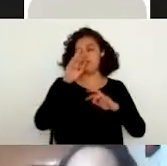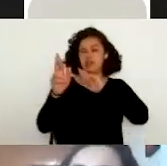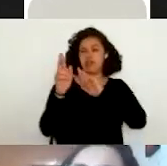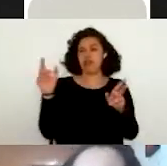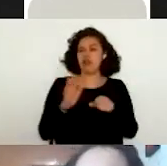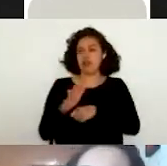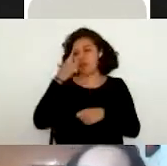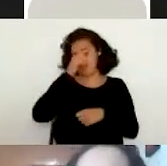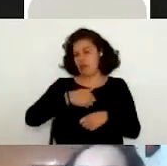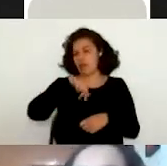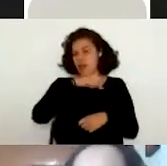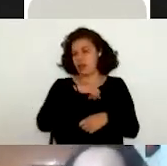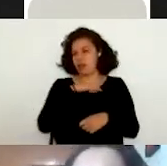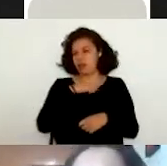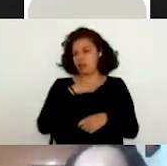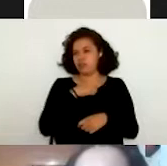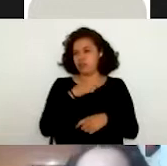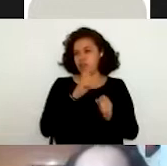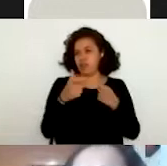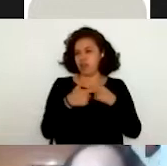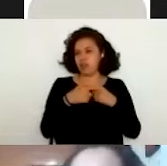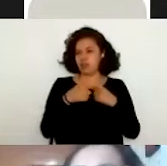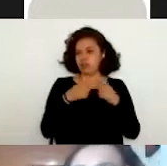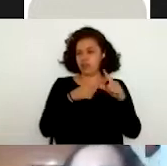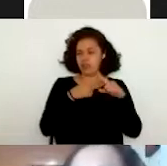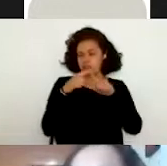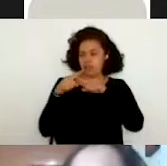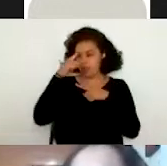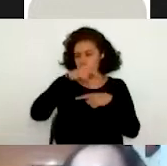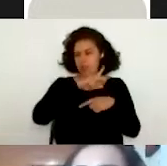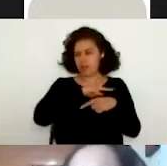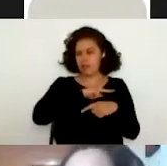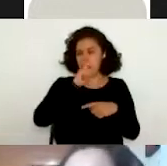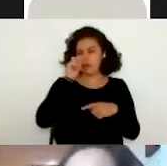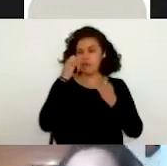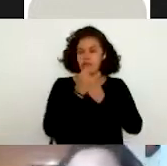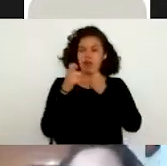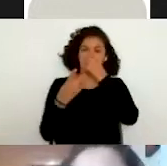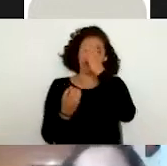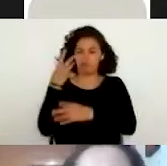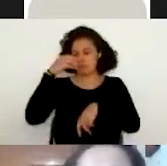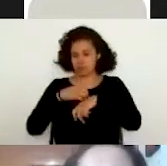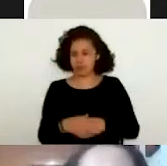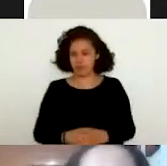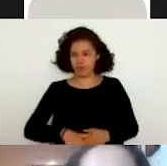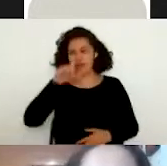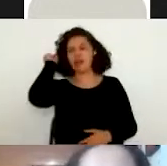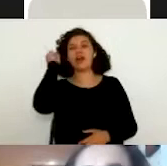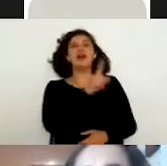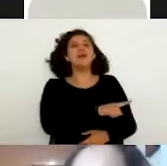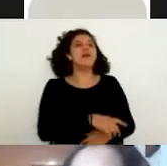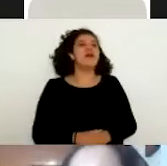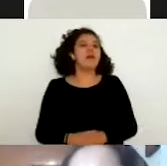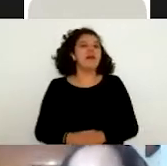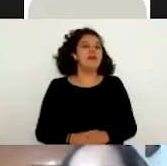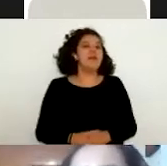de ahí yo tener una variación en el mío y así tener una innovación. Además, tomar en cuenta que siempre es